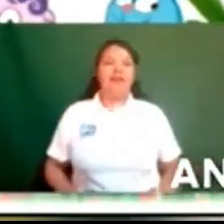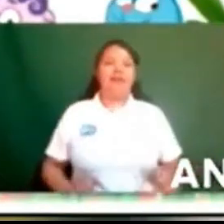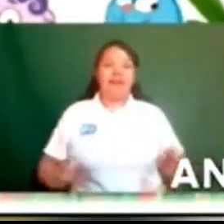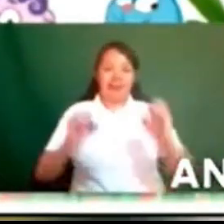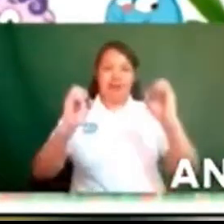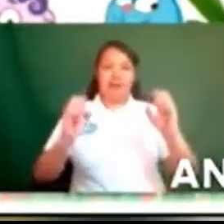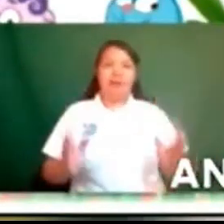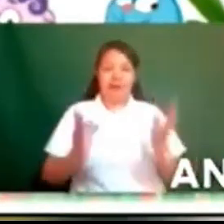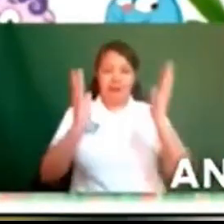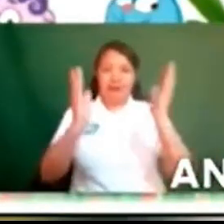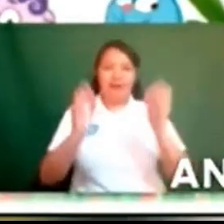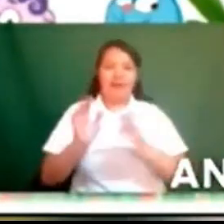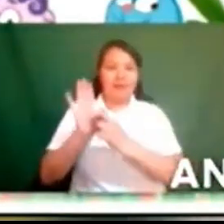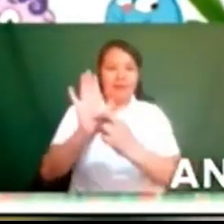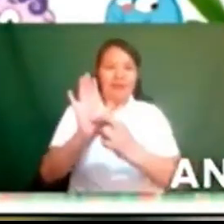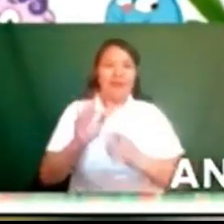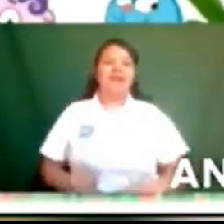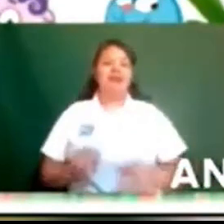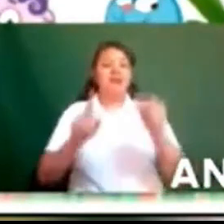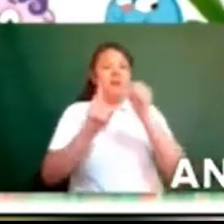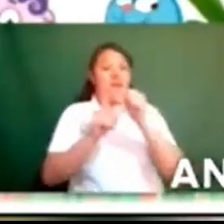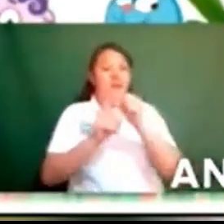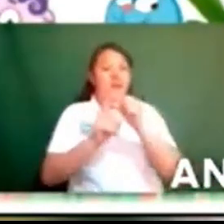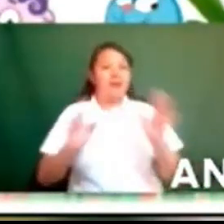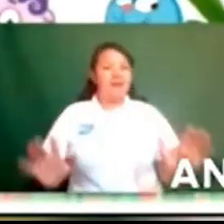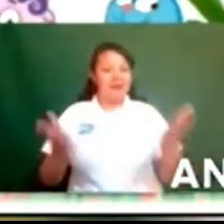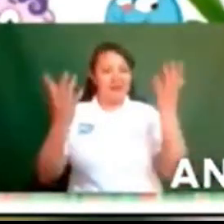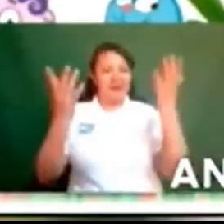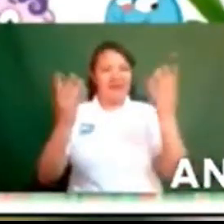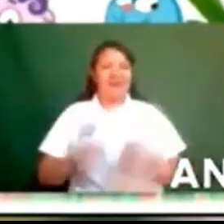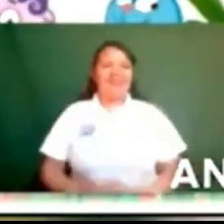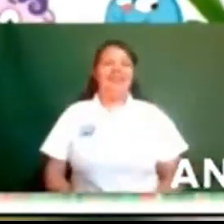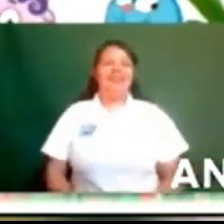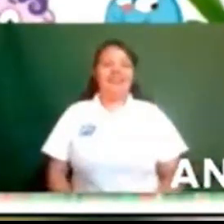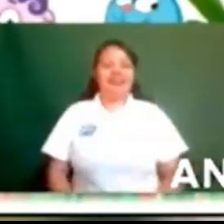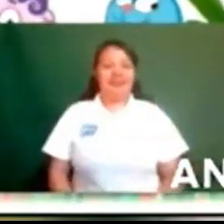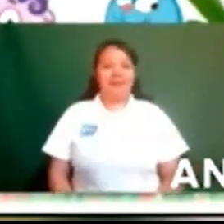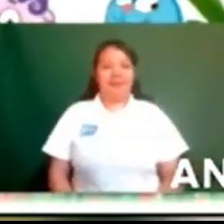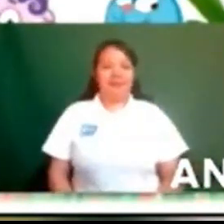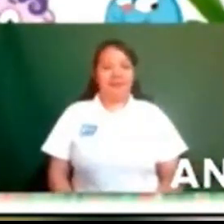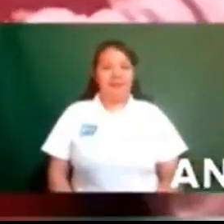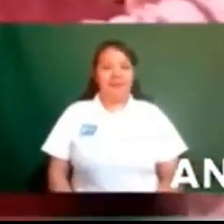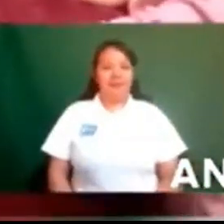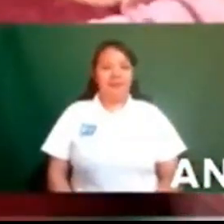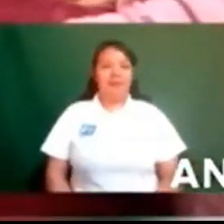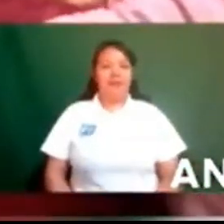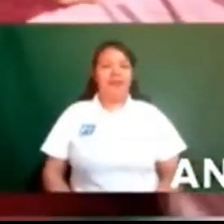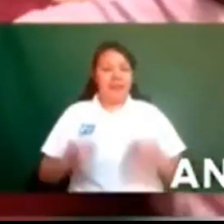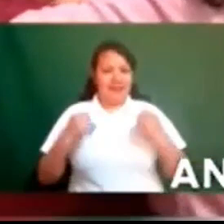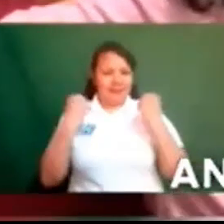honoris causa Elisa Molina Destal, Programa de Estimulación Temprana, presenta frases motivadoras de padres a